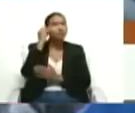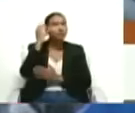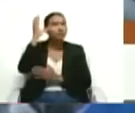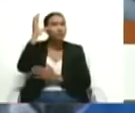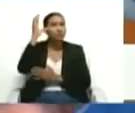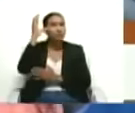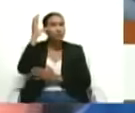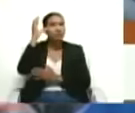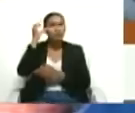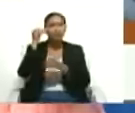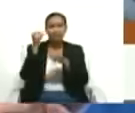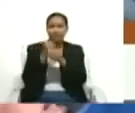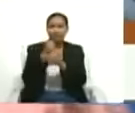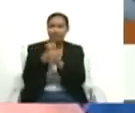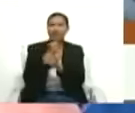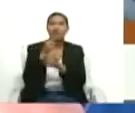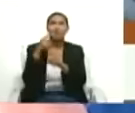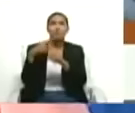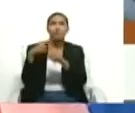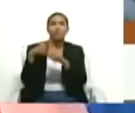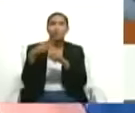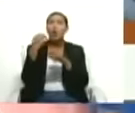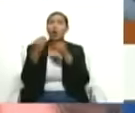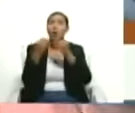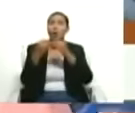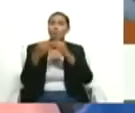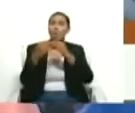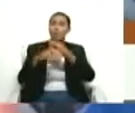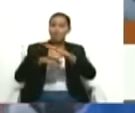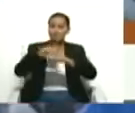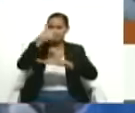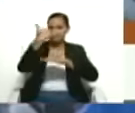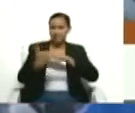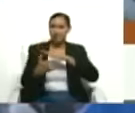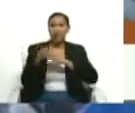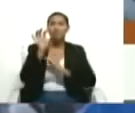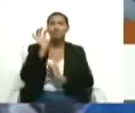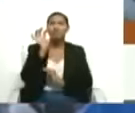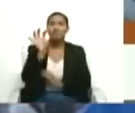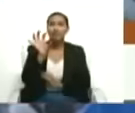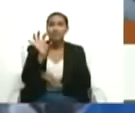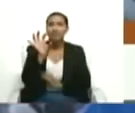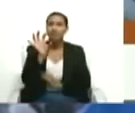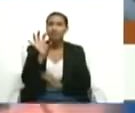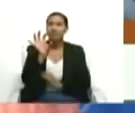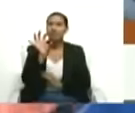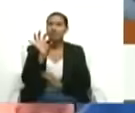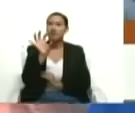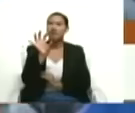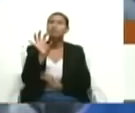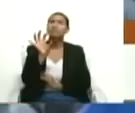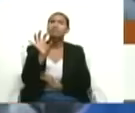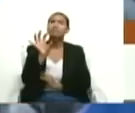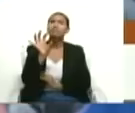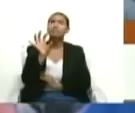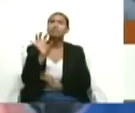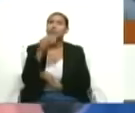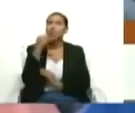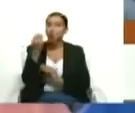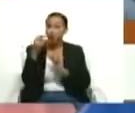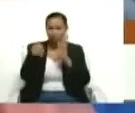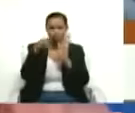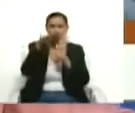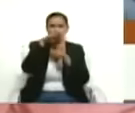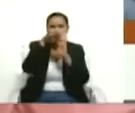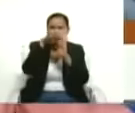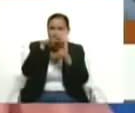cartografía social y cómo el plan de la patria se ha ido afianzando justamente en los planes que